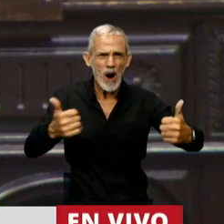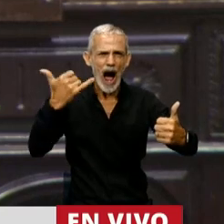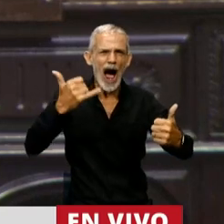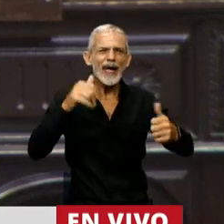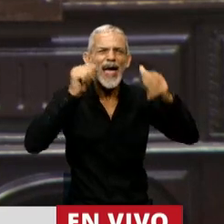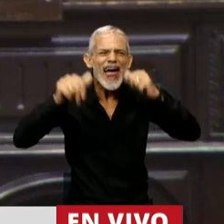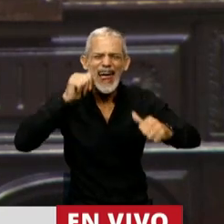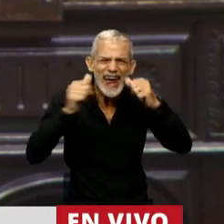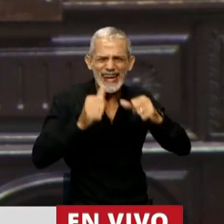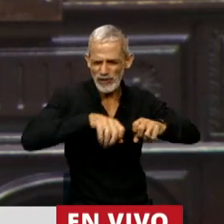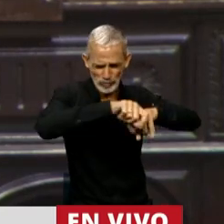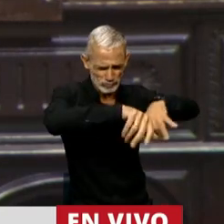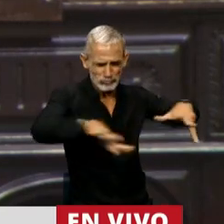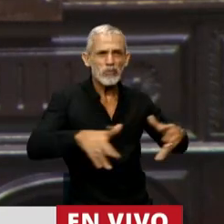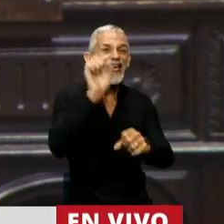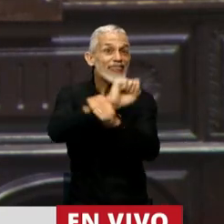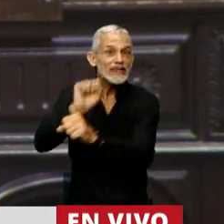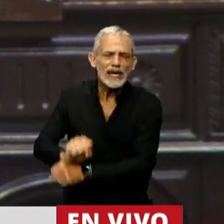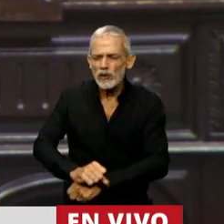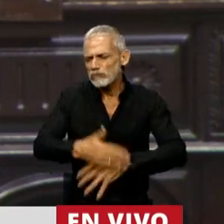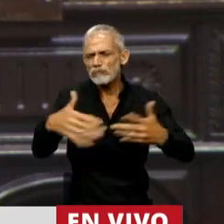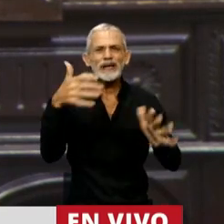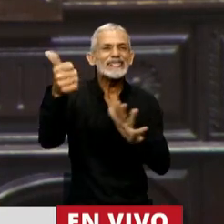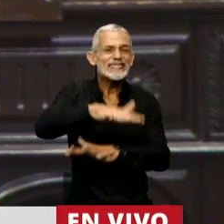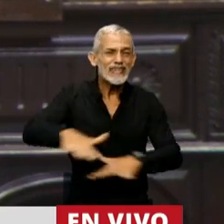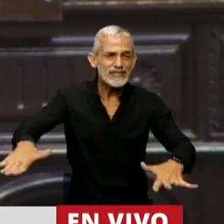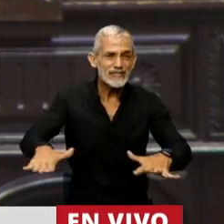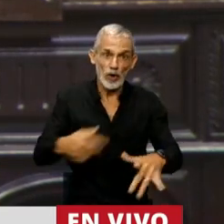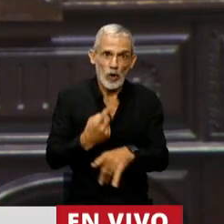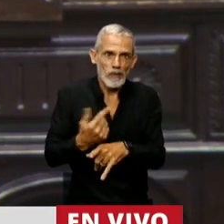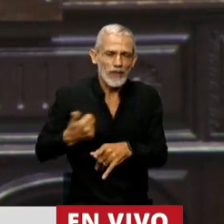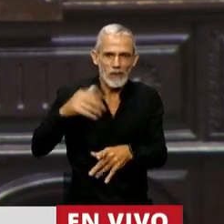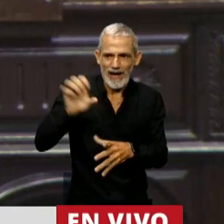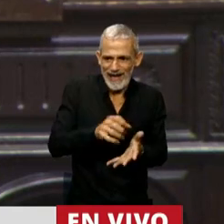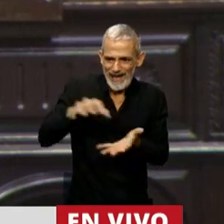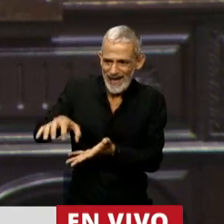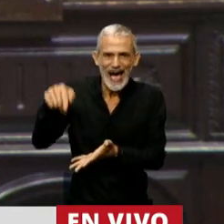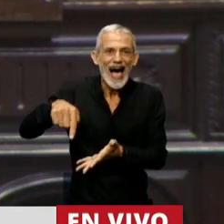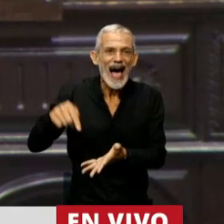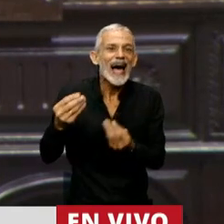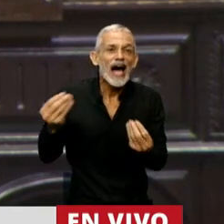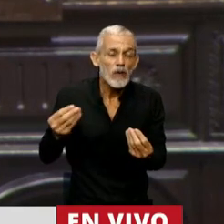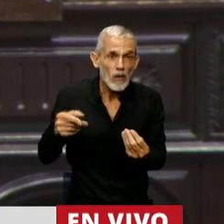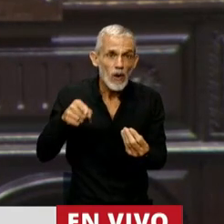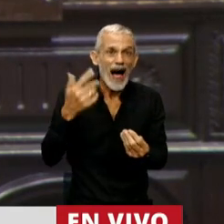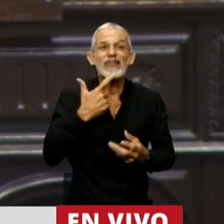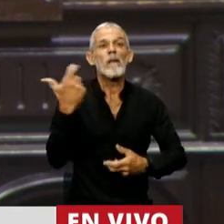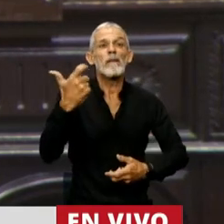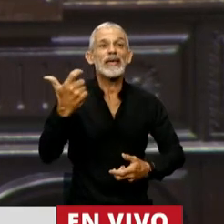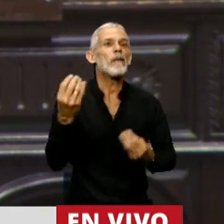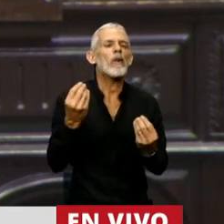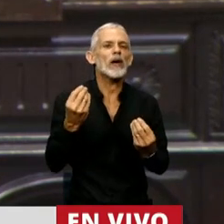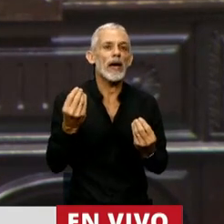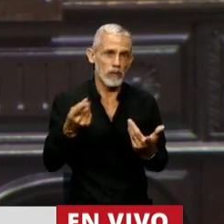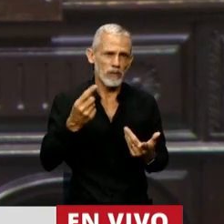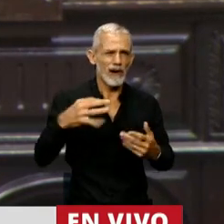de heridos, un tendal de detenidos, 6 chicos que no podemos traer acá al recinto como se trajo una piedra a mostrarlo porque